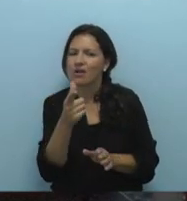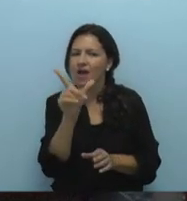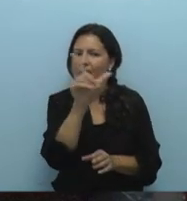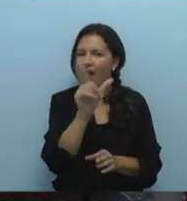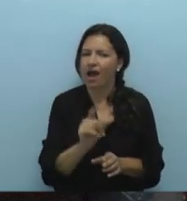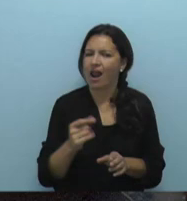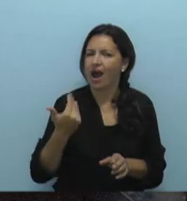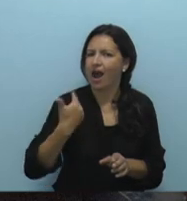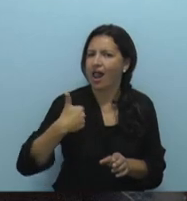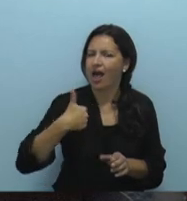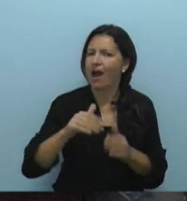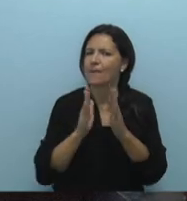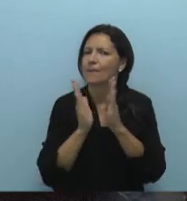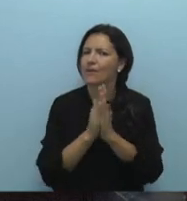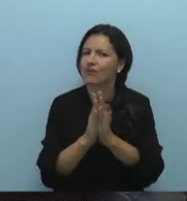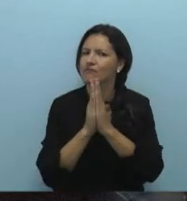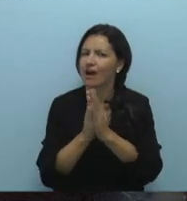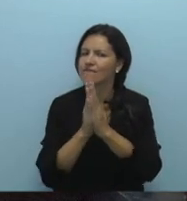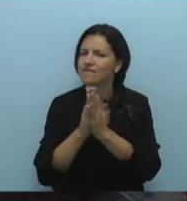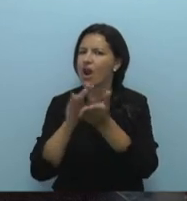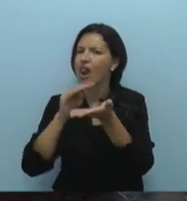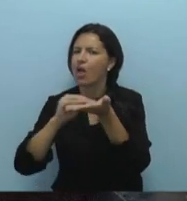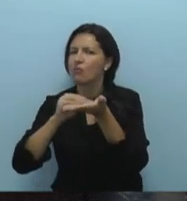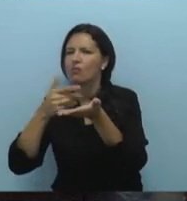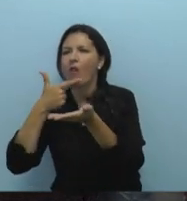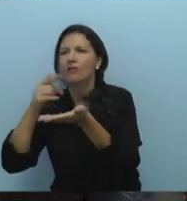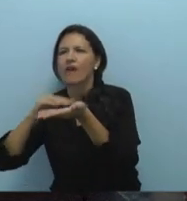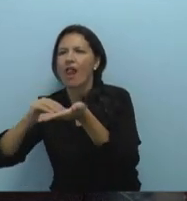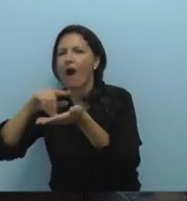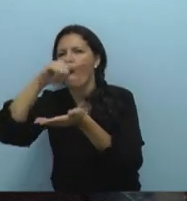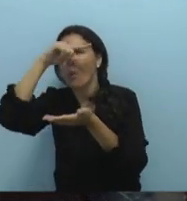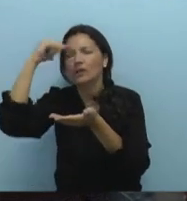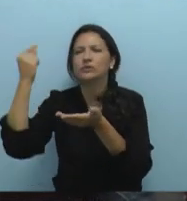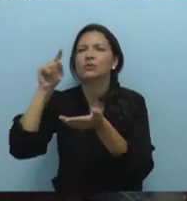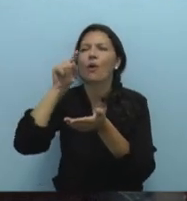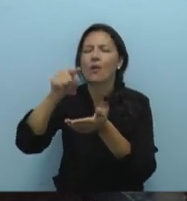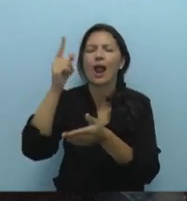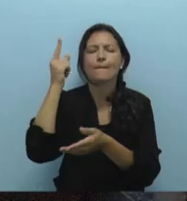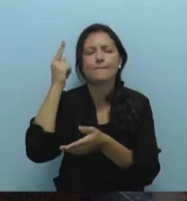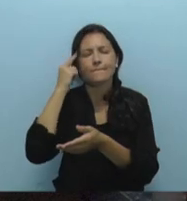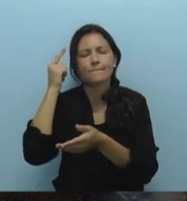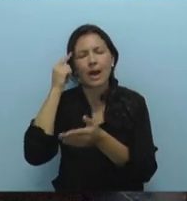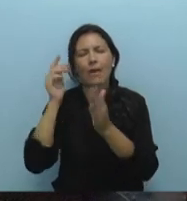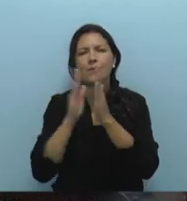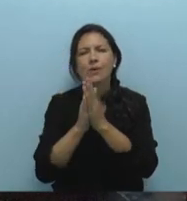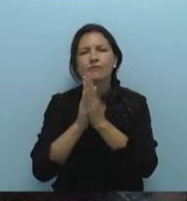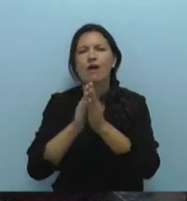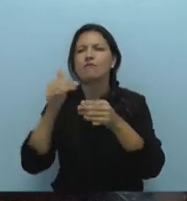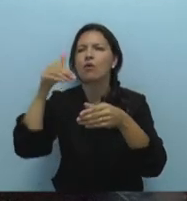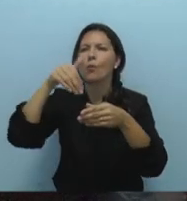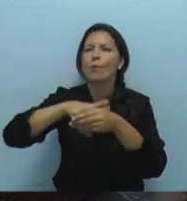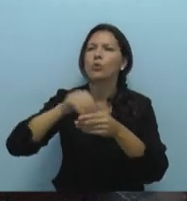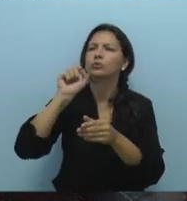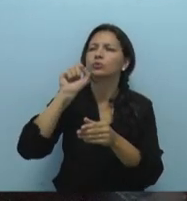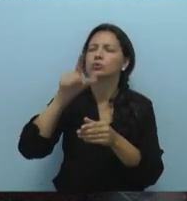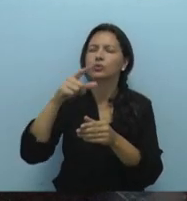anti-argentino. Por favor, legisladores, legisladoras, piensen en ese voto. Va a ser muy